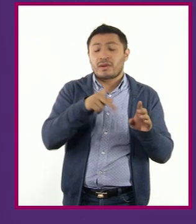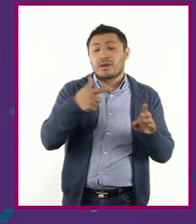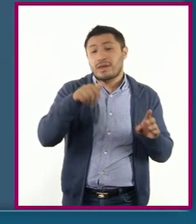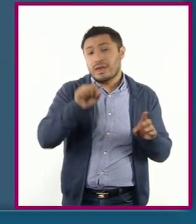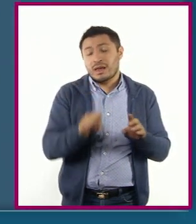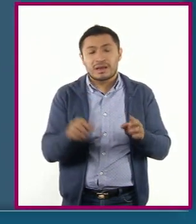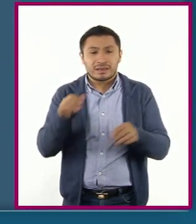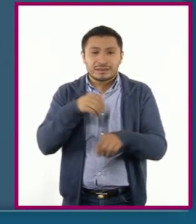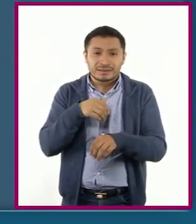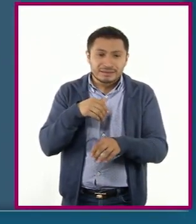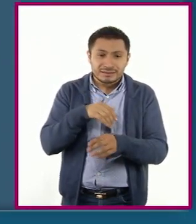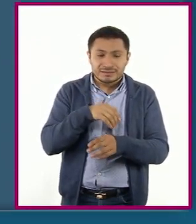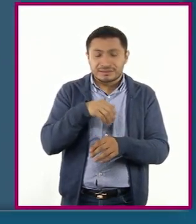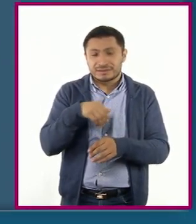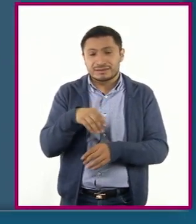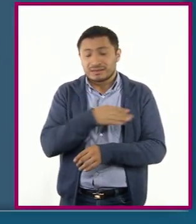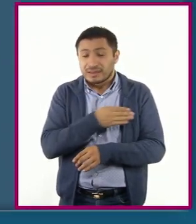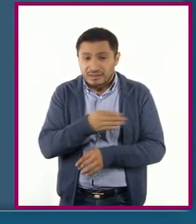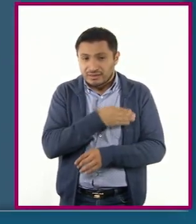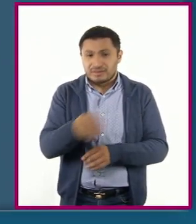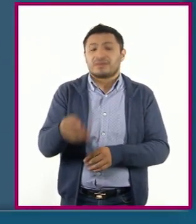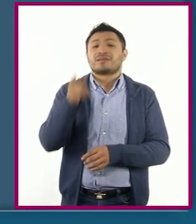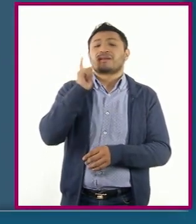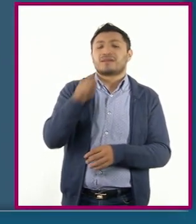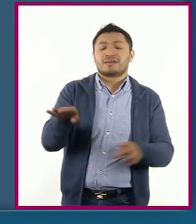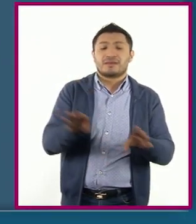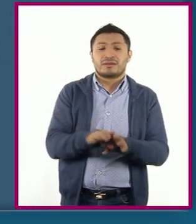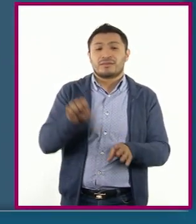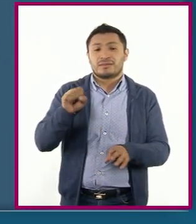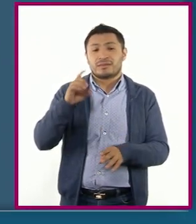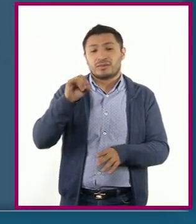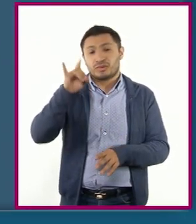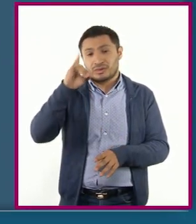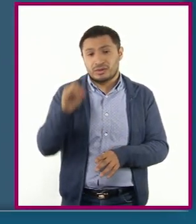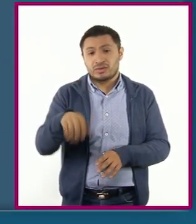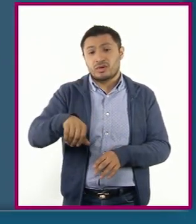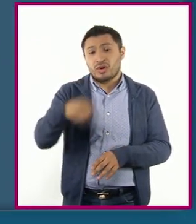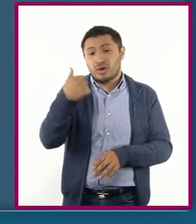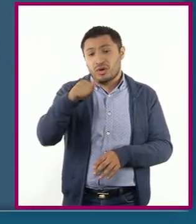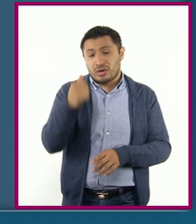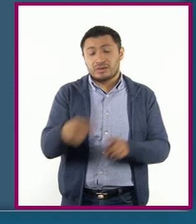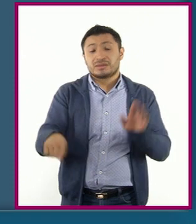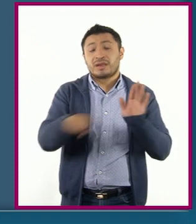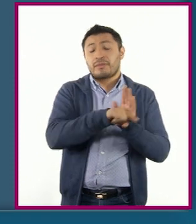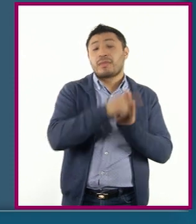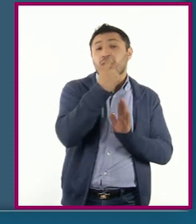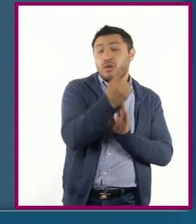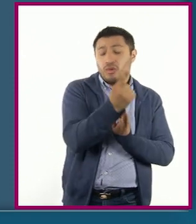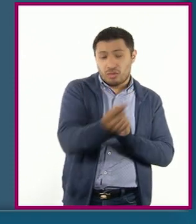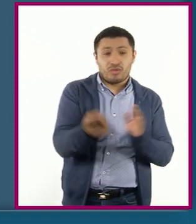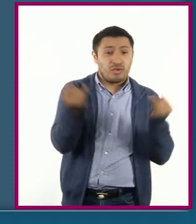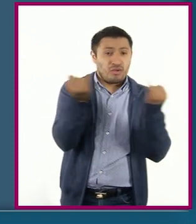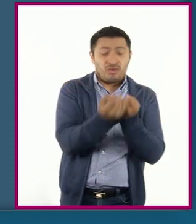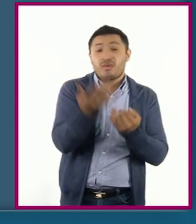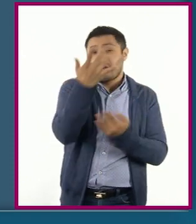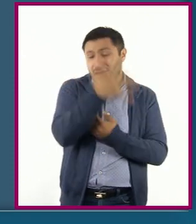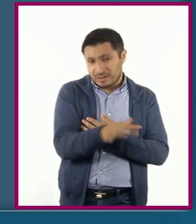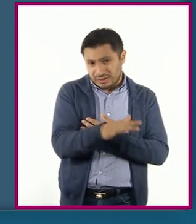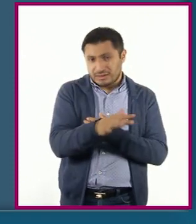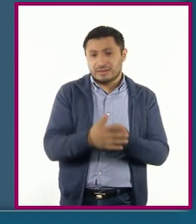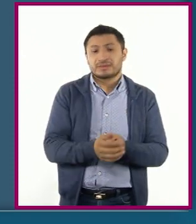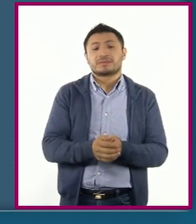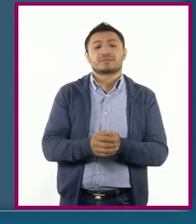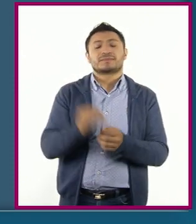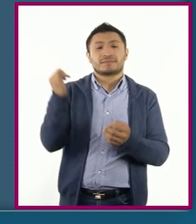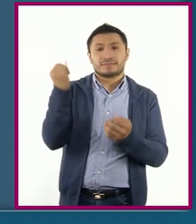tabla periódica. Es decir, el sodio tiene 11 protones y ahora que se dio su electrón de valencia, quedó con 10.